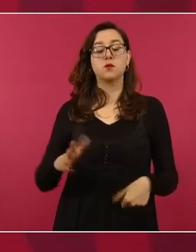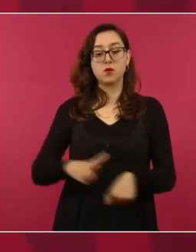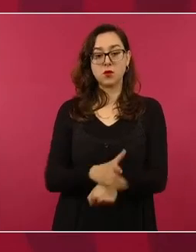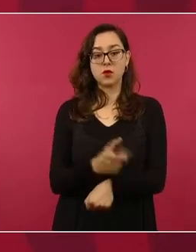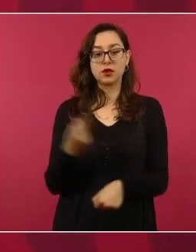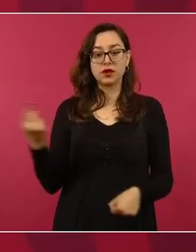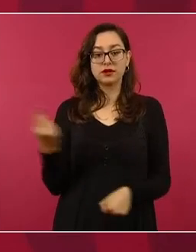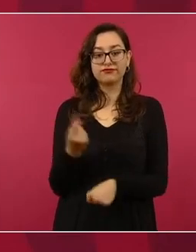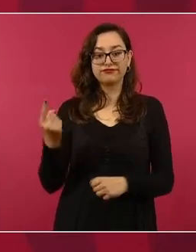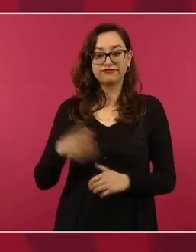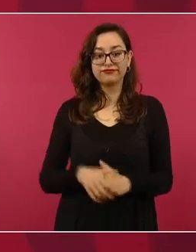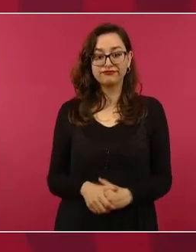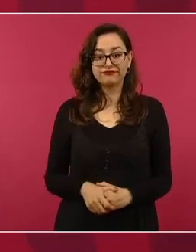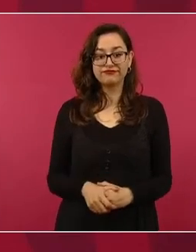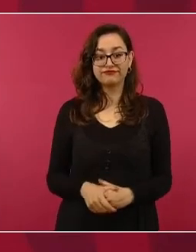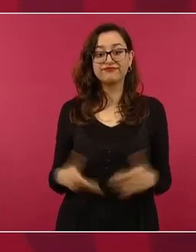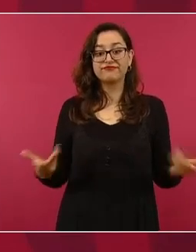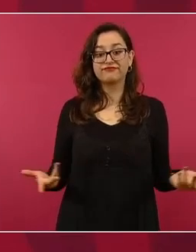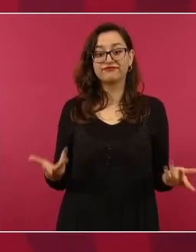eran